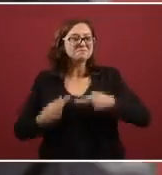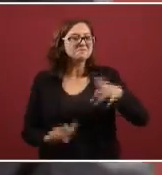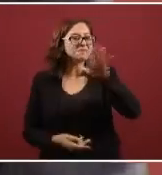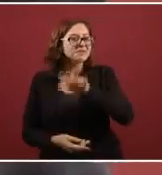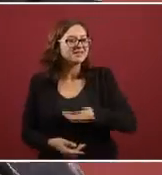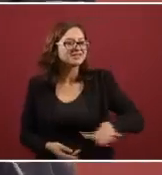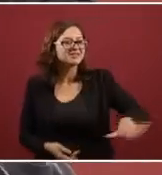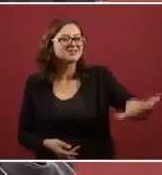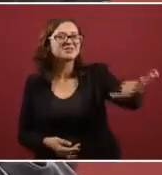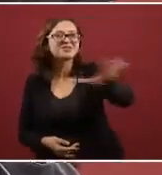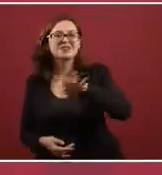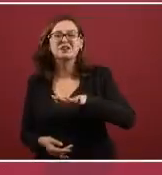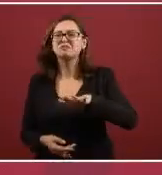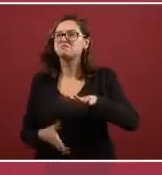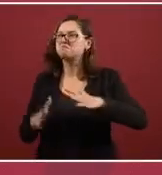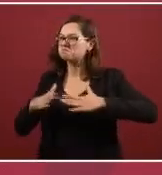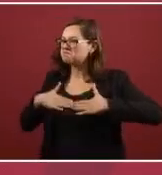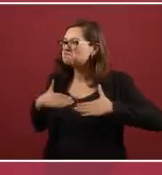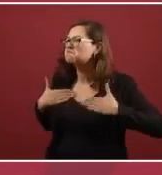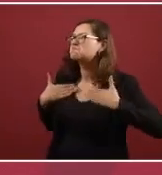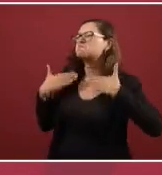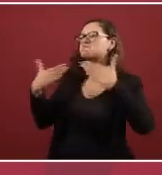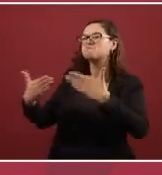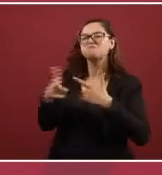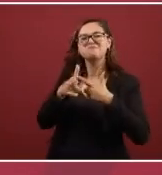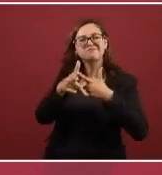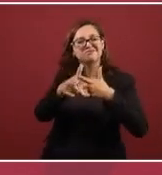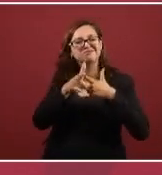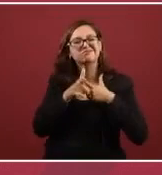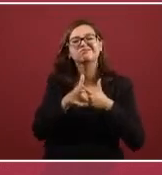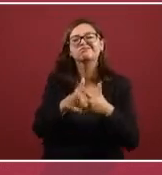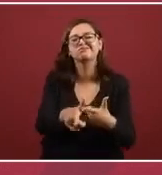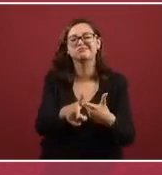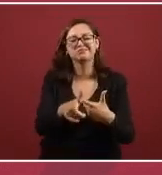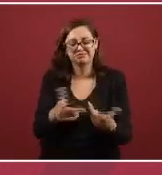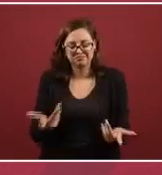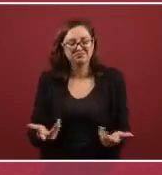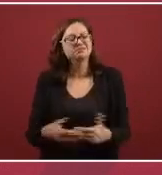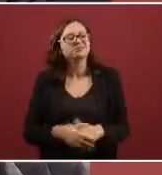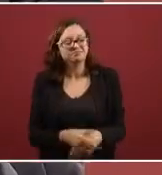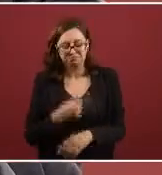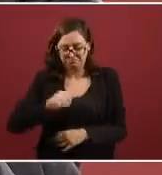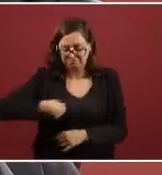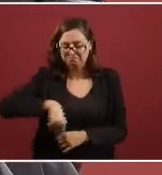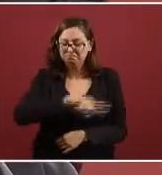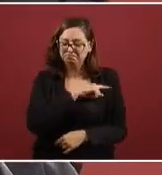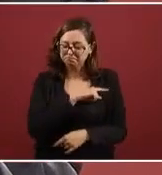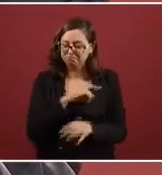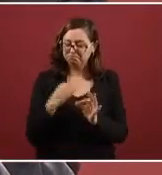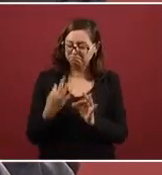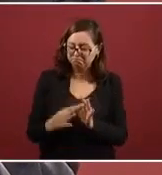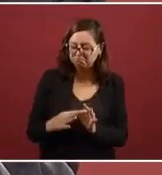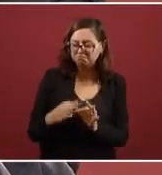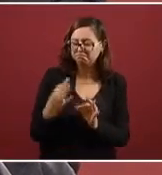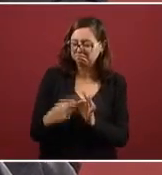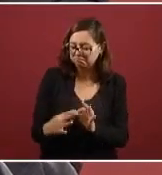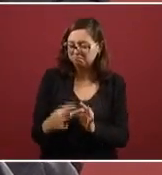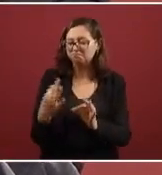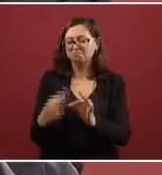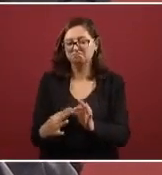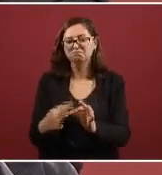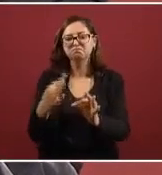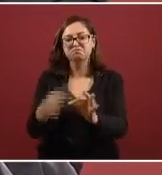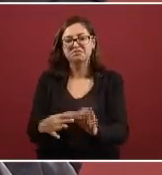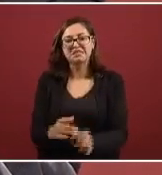está dándonos su confianza y nosotros estamos actuando en consecuencia.